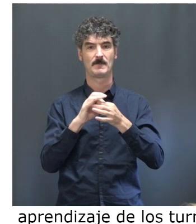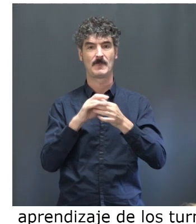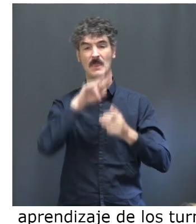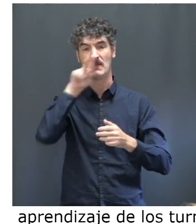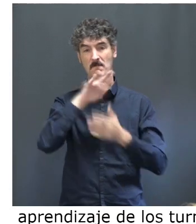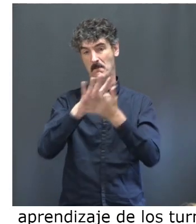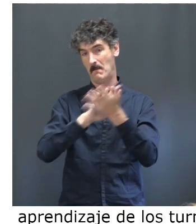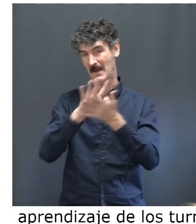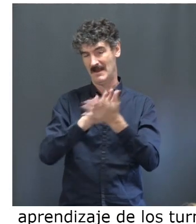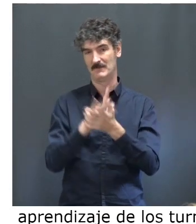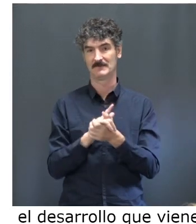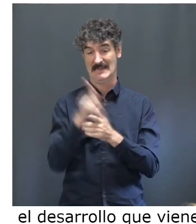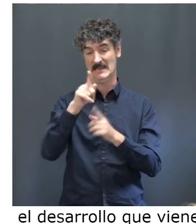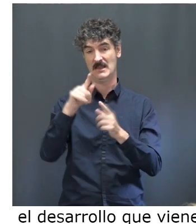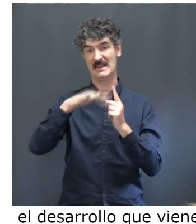es el parque, ¿no? Entonces,